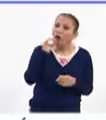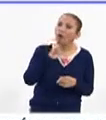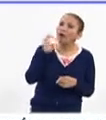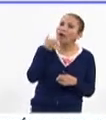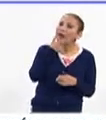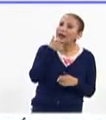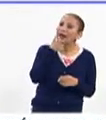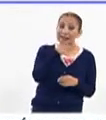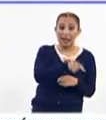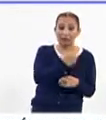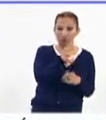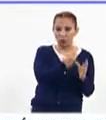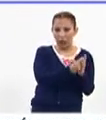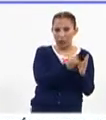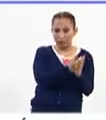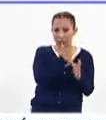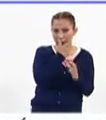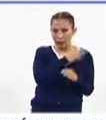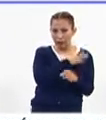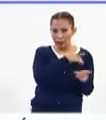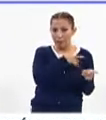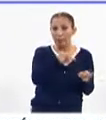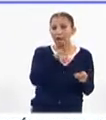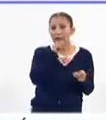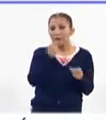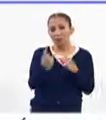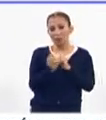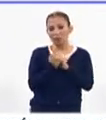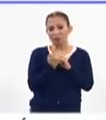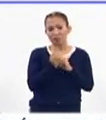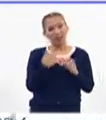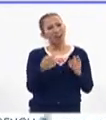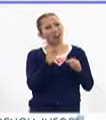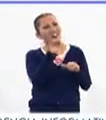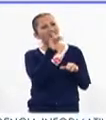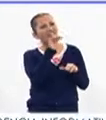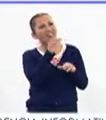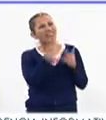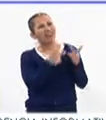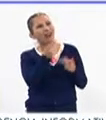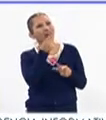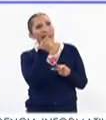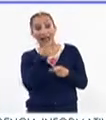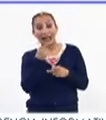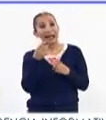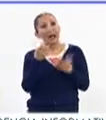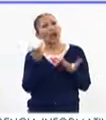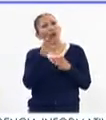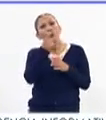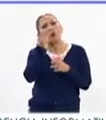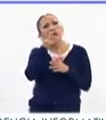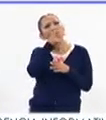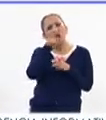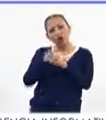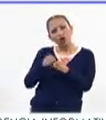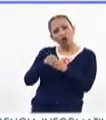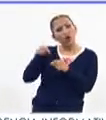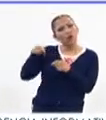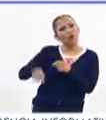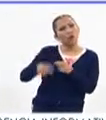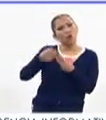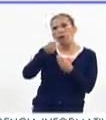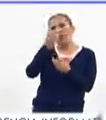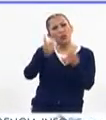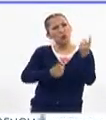inglés. Ellos tienen sus clases de inglés, pero también se acercan a mí para preguntarme, para decirme que cómo se dice este color,